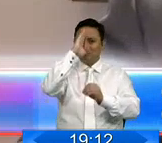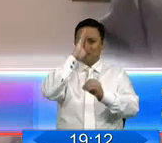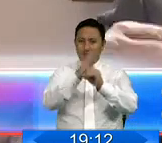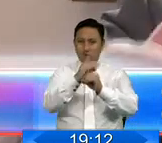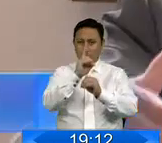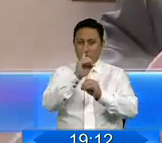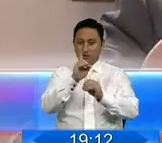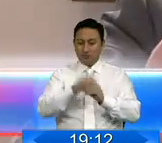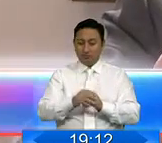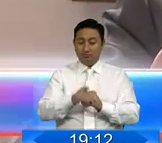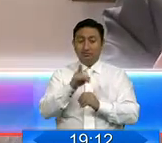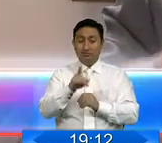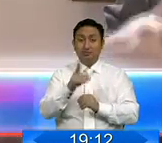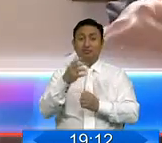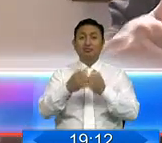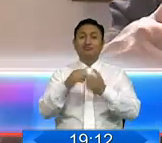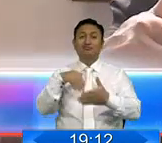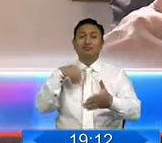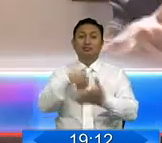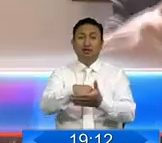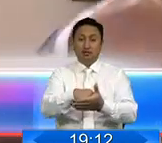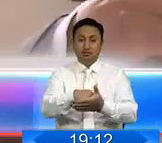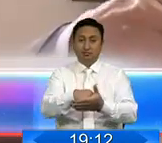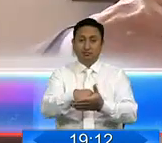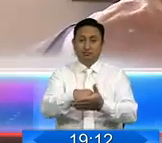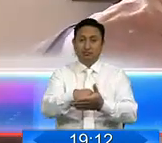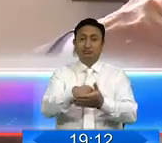Una zancadilla de carácter